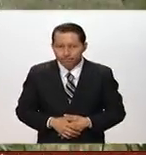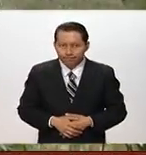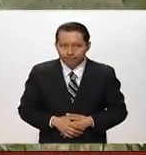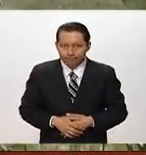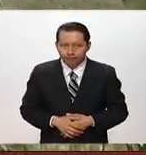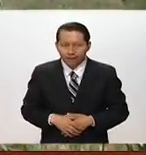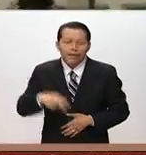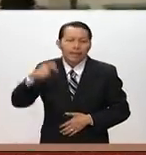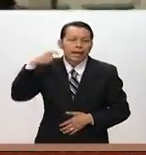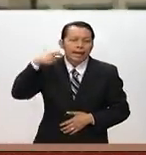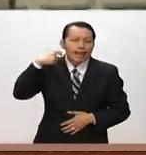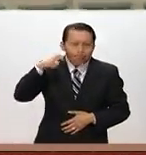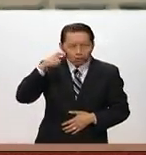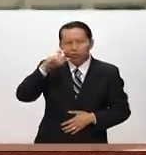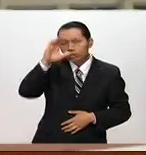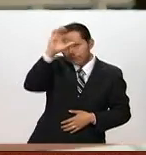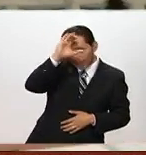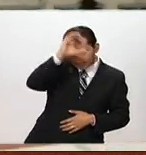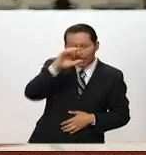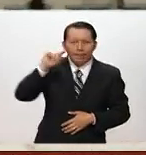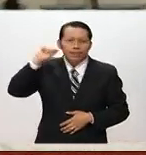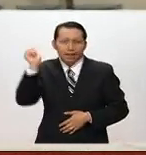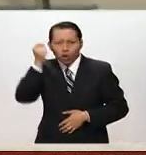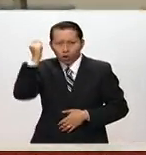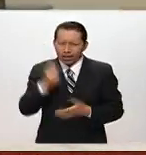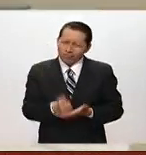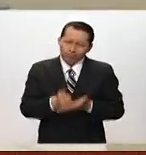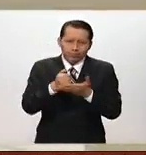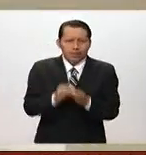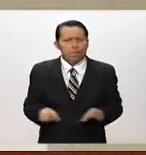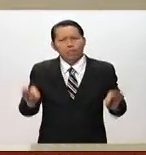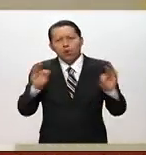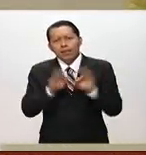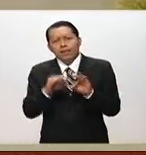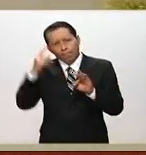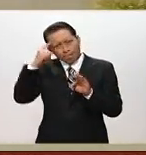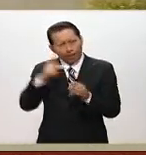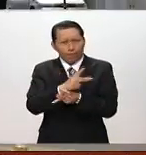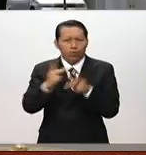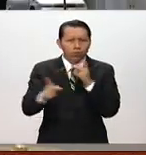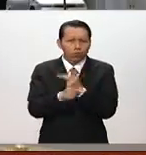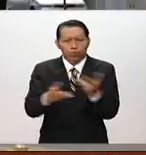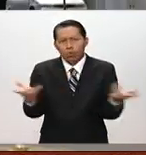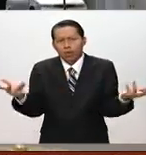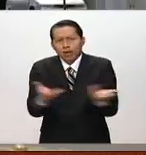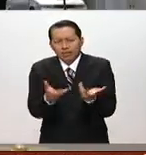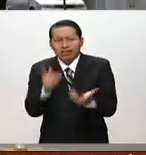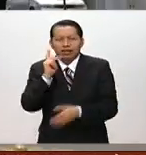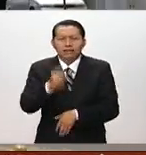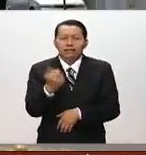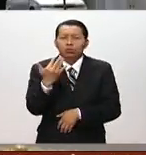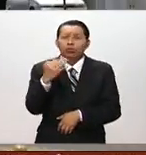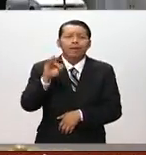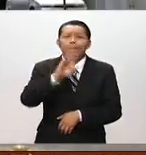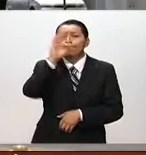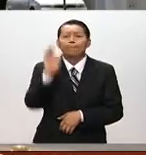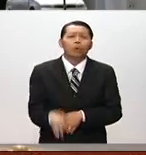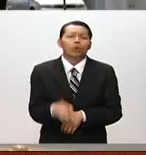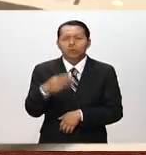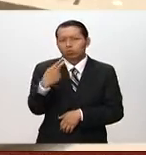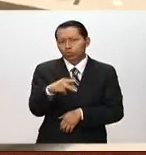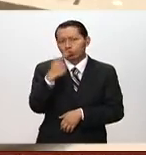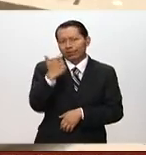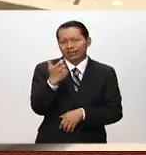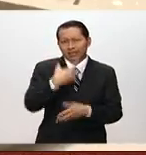En Querétaro, la ciencia y la tecnología juegan un papel fundamental en los sectores productivos. De hecho, el 50% de su economía